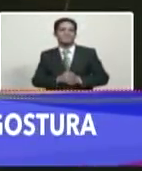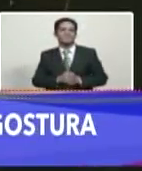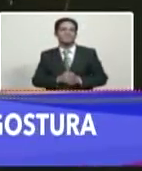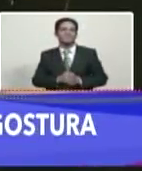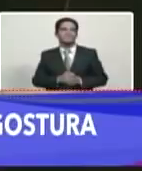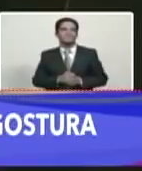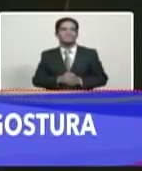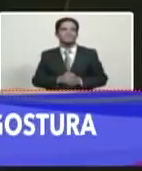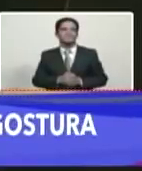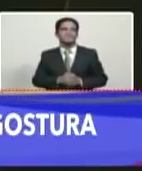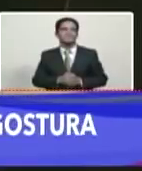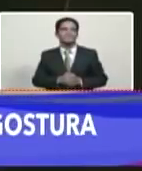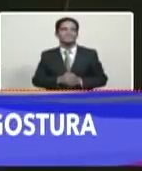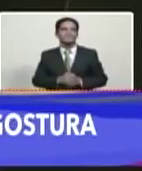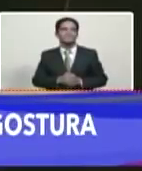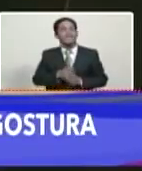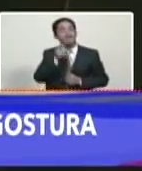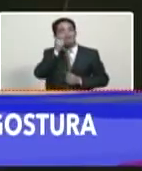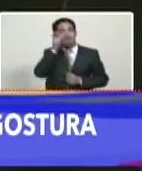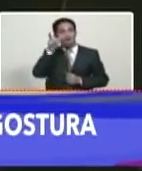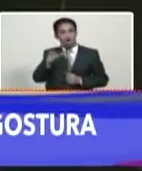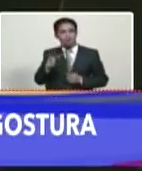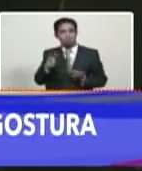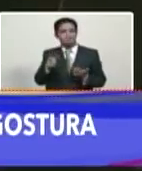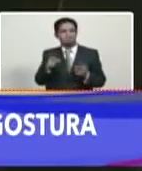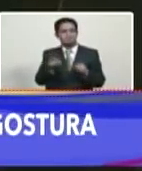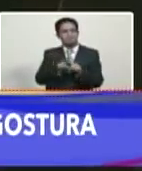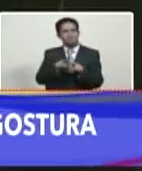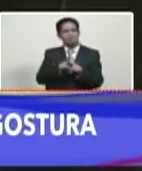Andrés Eloy Blanco, como que si lo hubiera vivido,